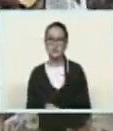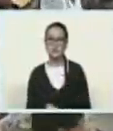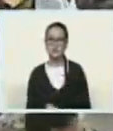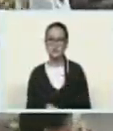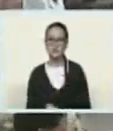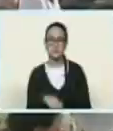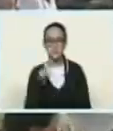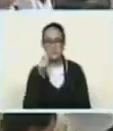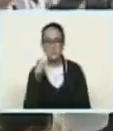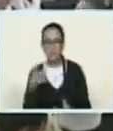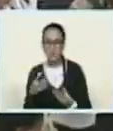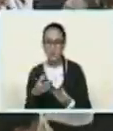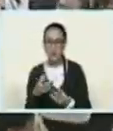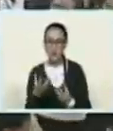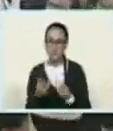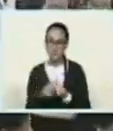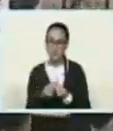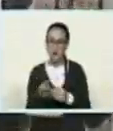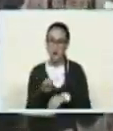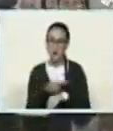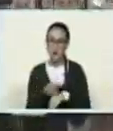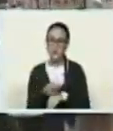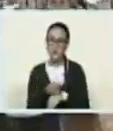compañeros de gobierno,